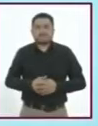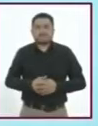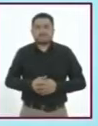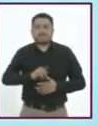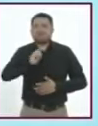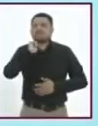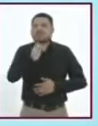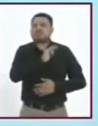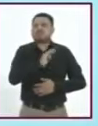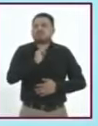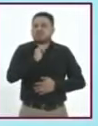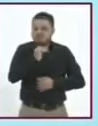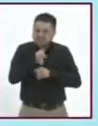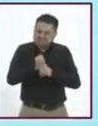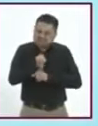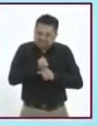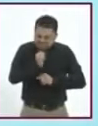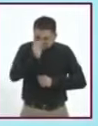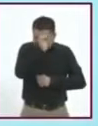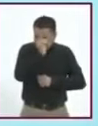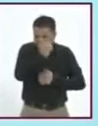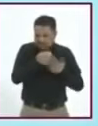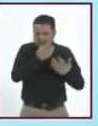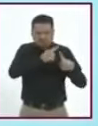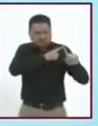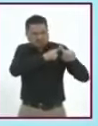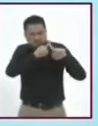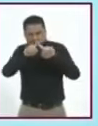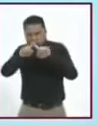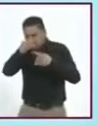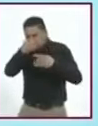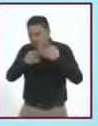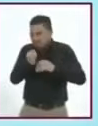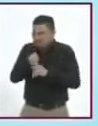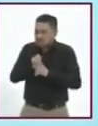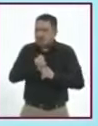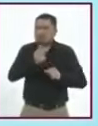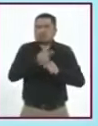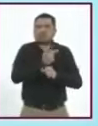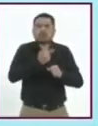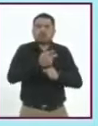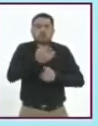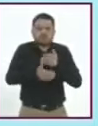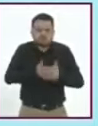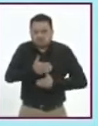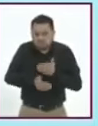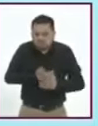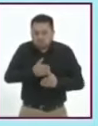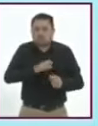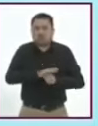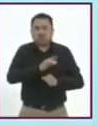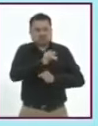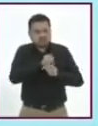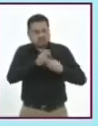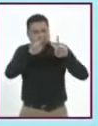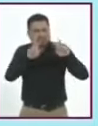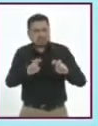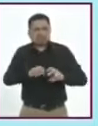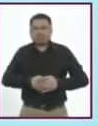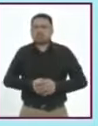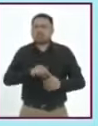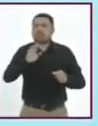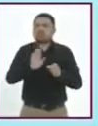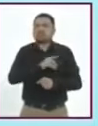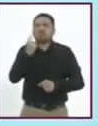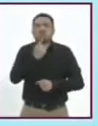criterios pueden guiar su búsqueda de información en diferentes fuentes? ¿Qué pasos hay que seguir para investigar sobre el tema? ¿Por